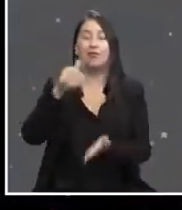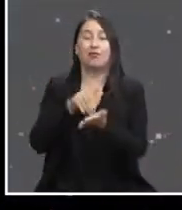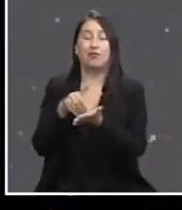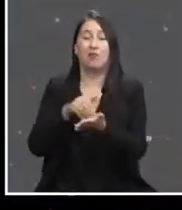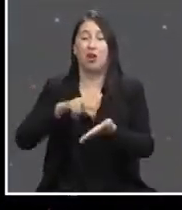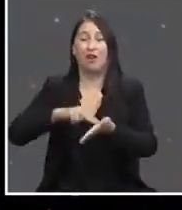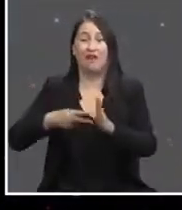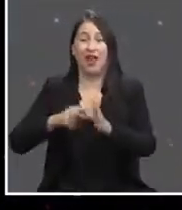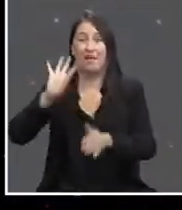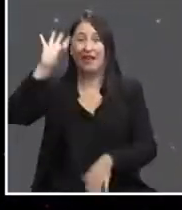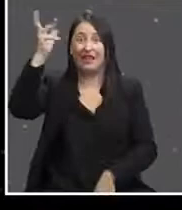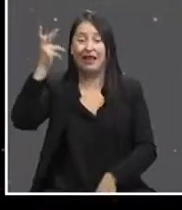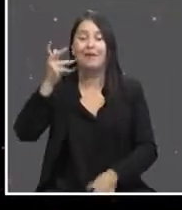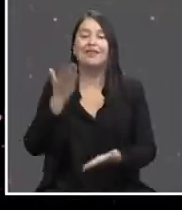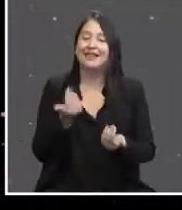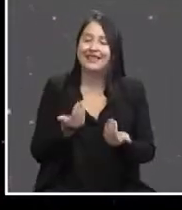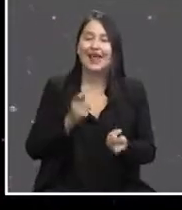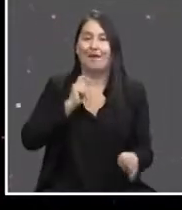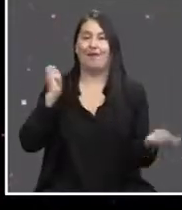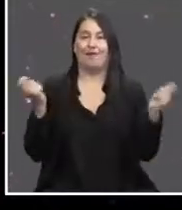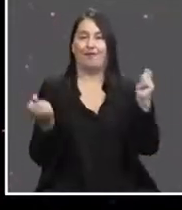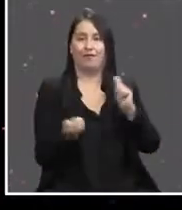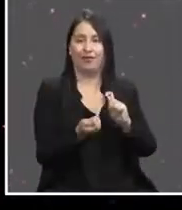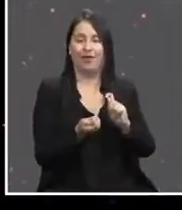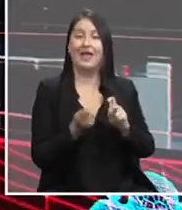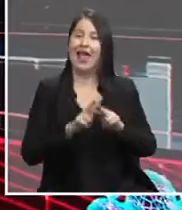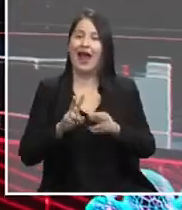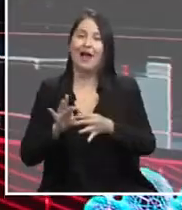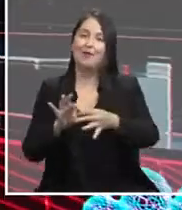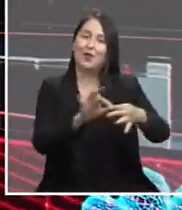together. Thank you for having me.